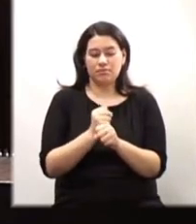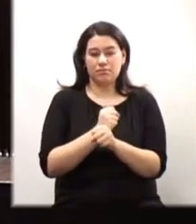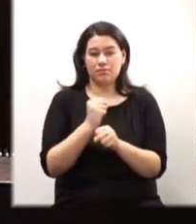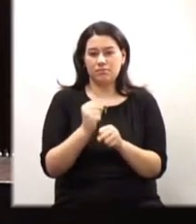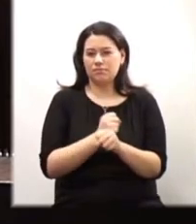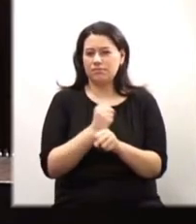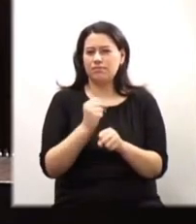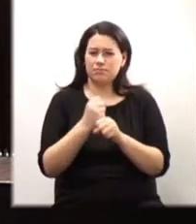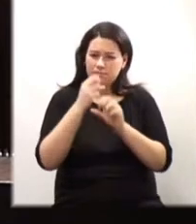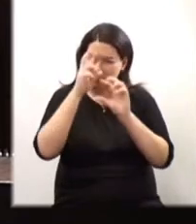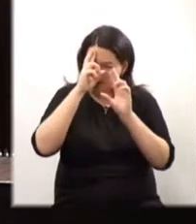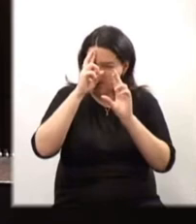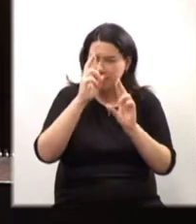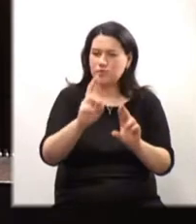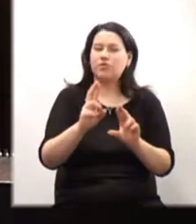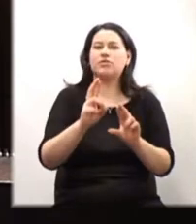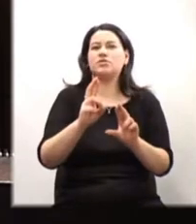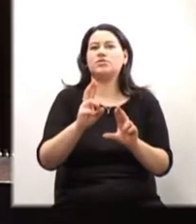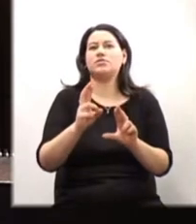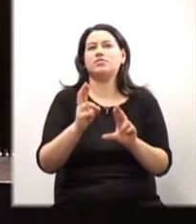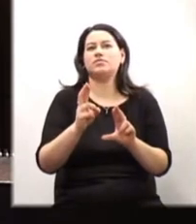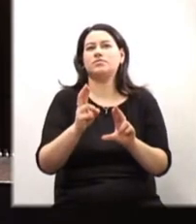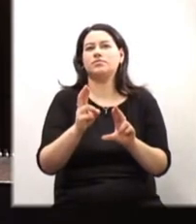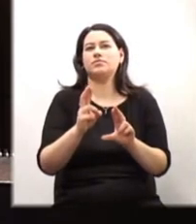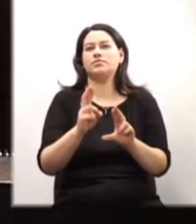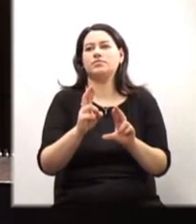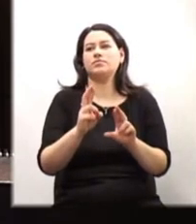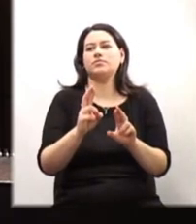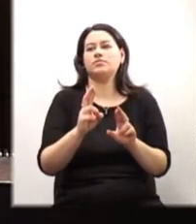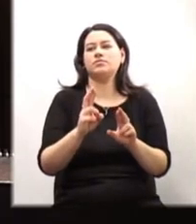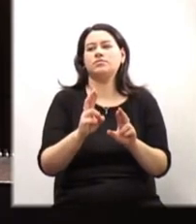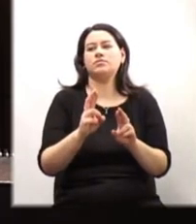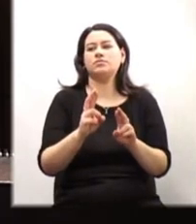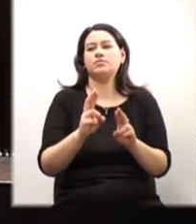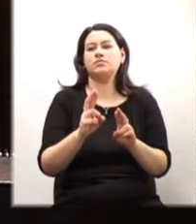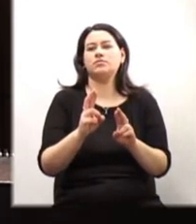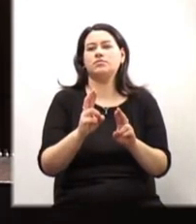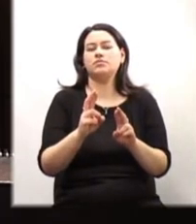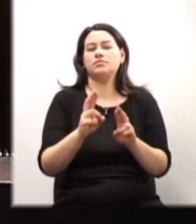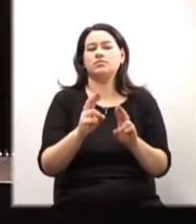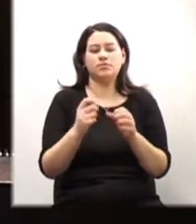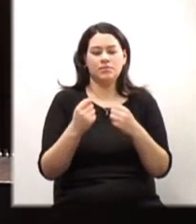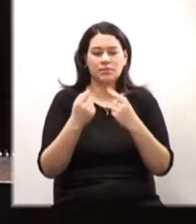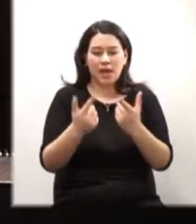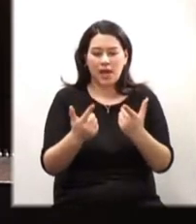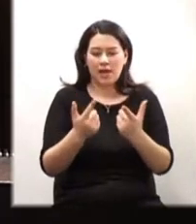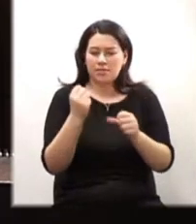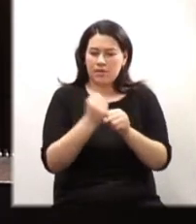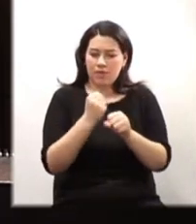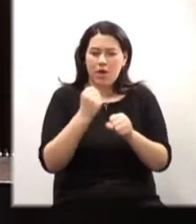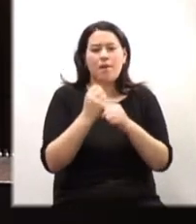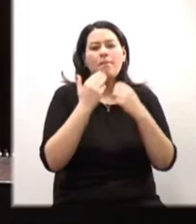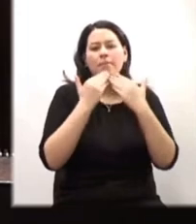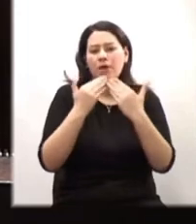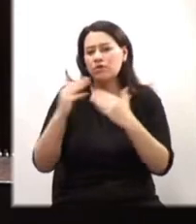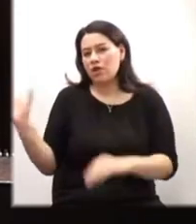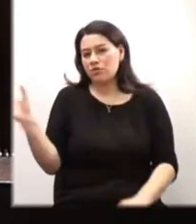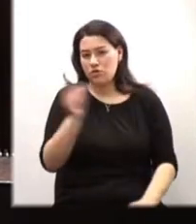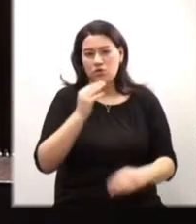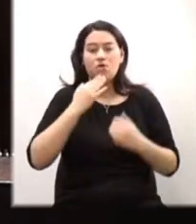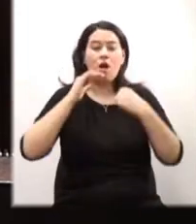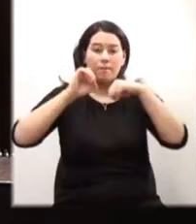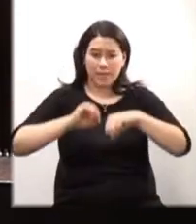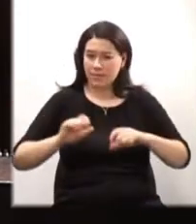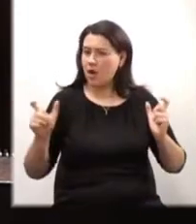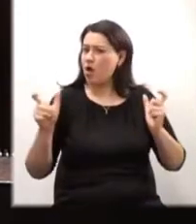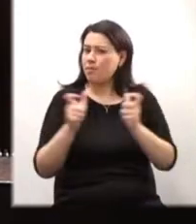absolutamente respetuosa y que habilitó el trabajo y las preguntas de todos los miembros de la comisión en